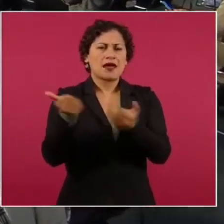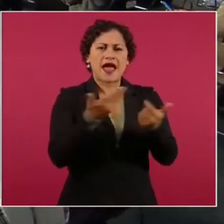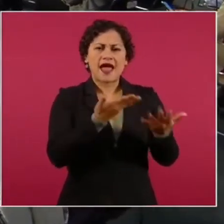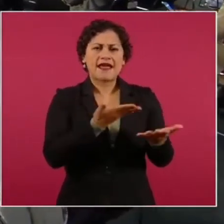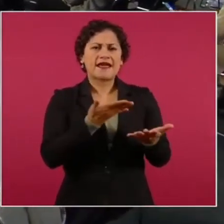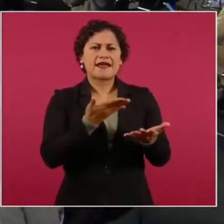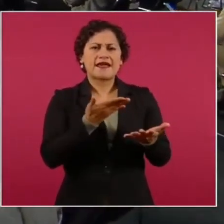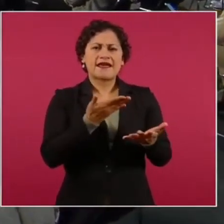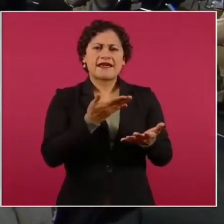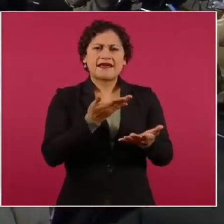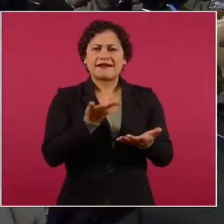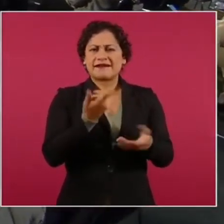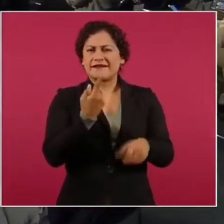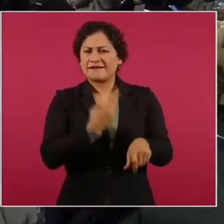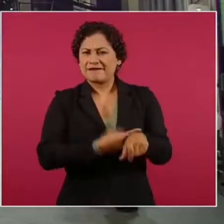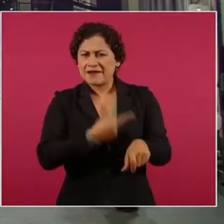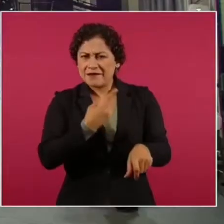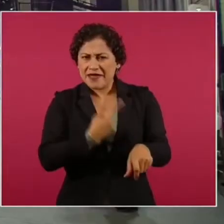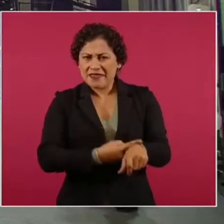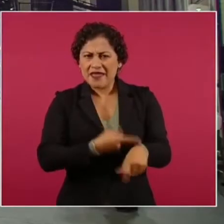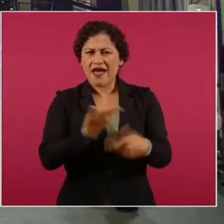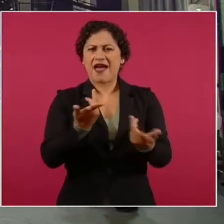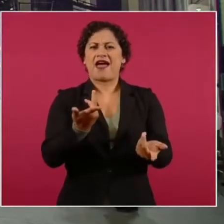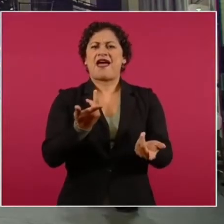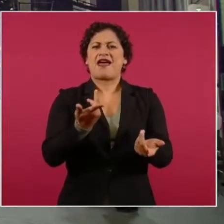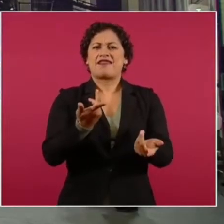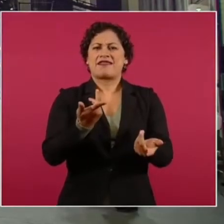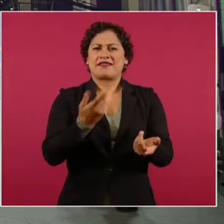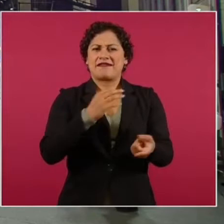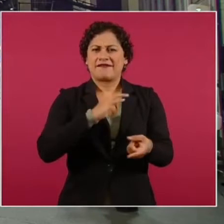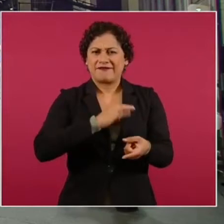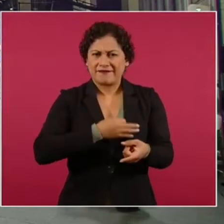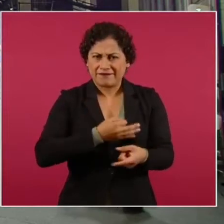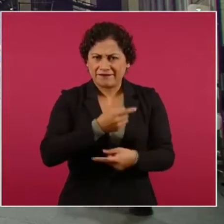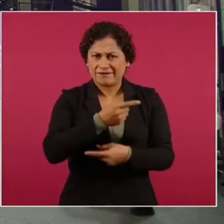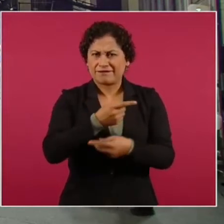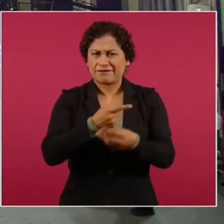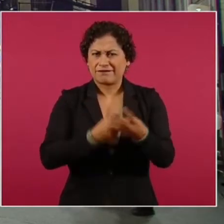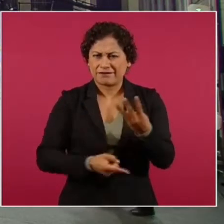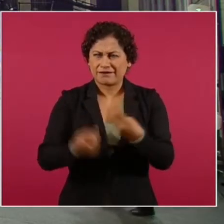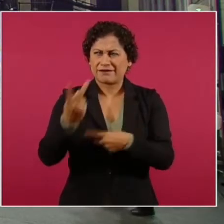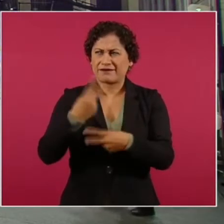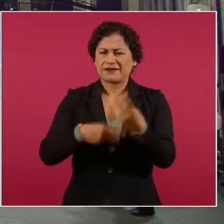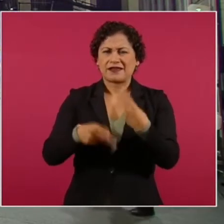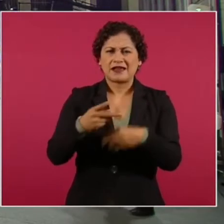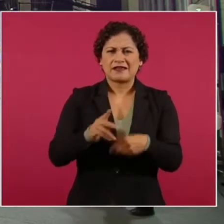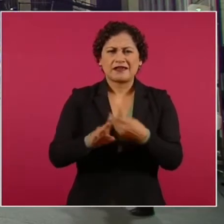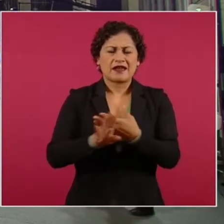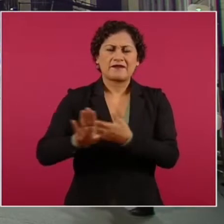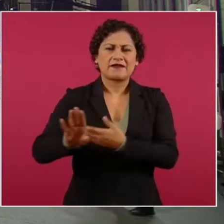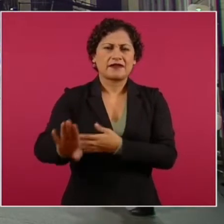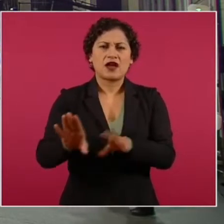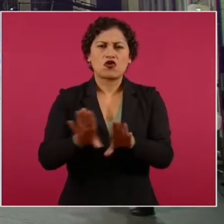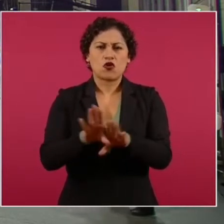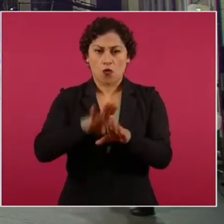a garantizar que no lleguen plagas y que luego, bueno, se afecte precisamente eso, la producción, y se eleven los